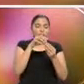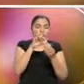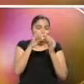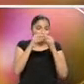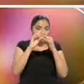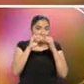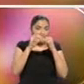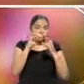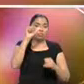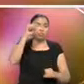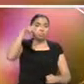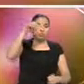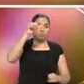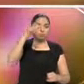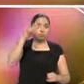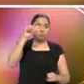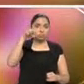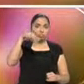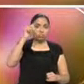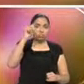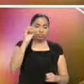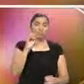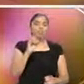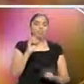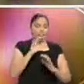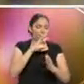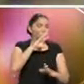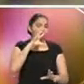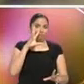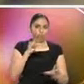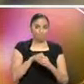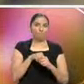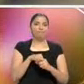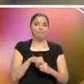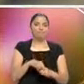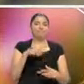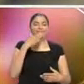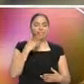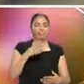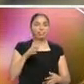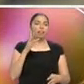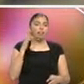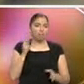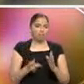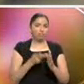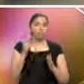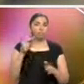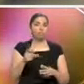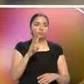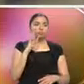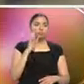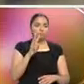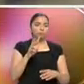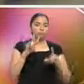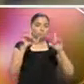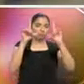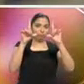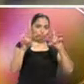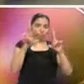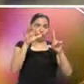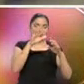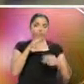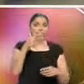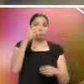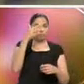amaranto. Eso es todo. Ahí están nuevamente apareciendo, yo los voy repitiendo en lo que los vamos viendo en pantalla también.